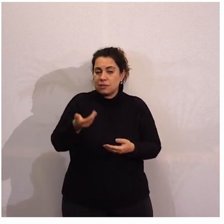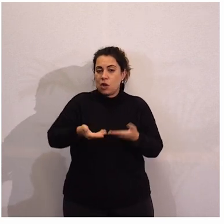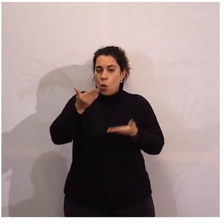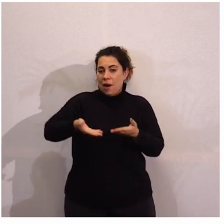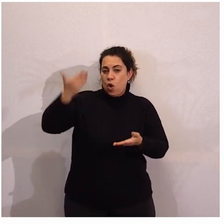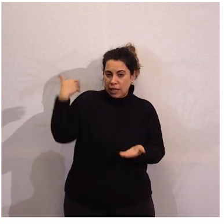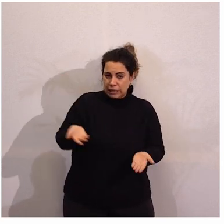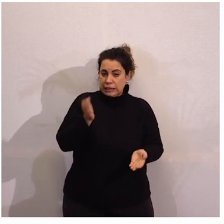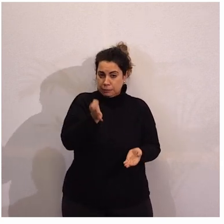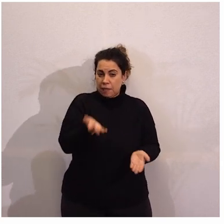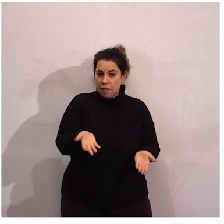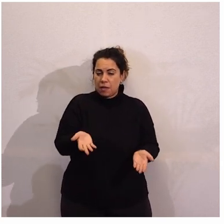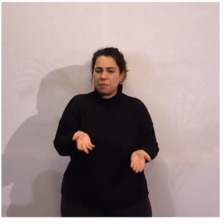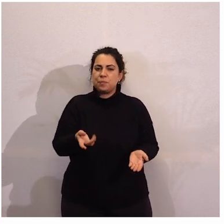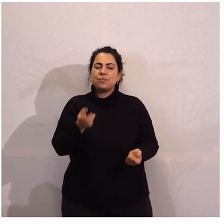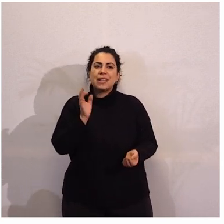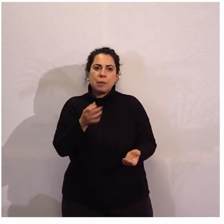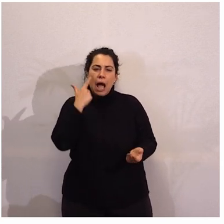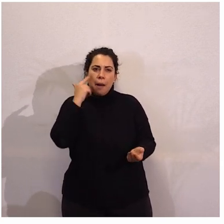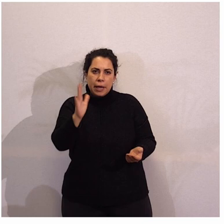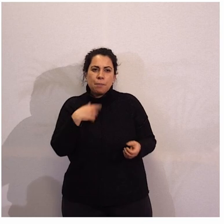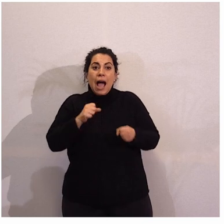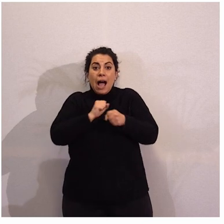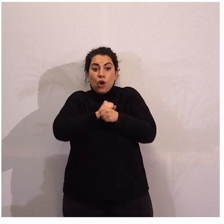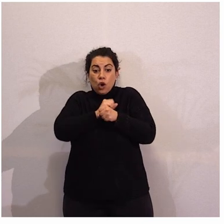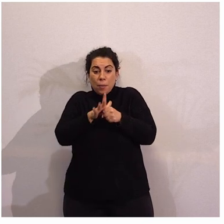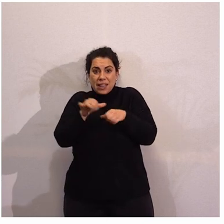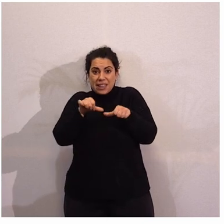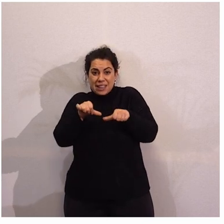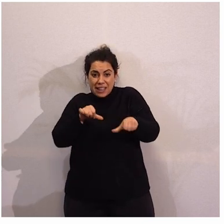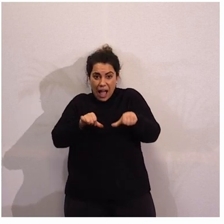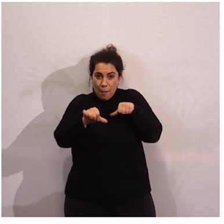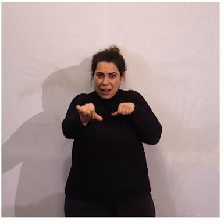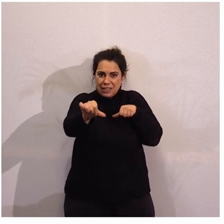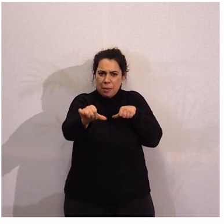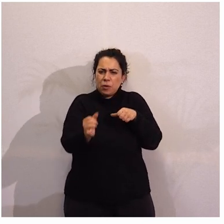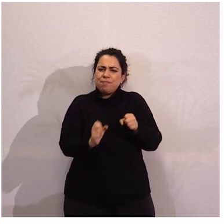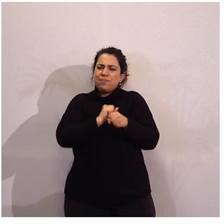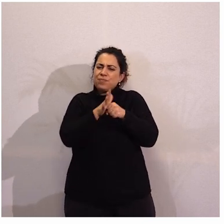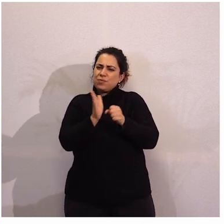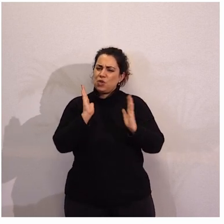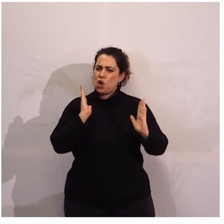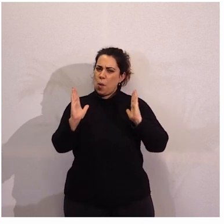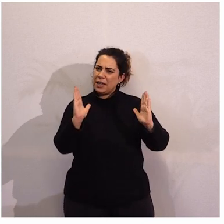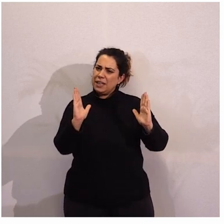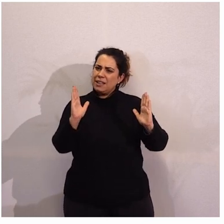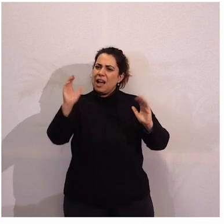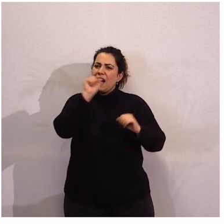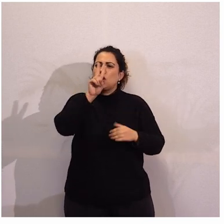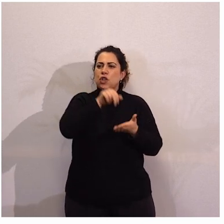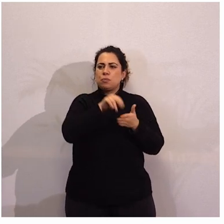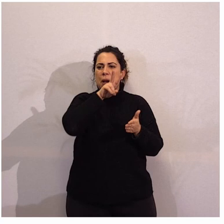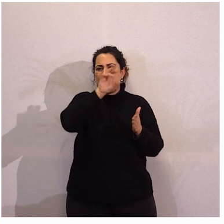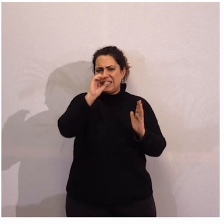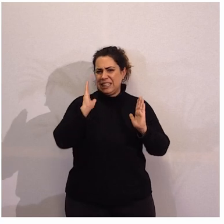Sí que, a ver, a partir de la pandemia, en la pandemia, en el 2020, en la